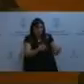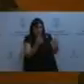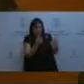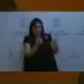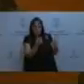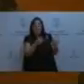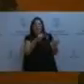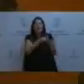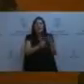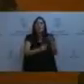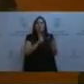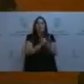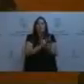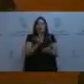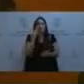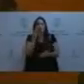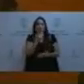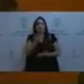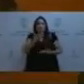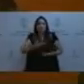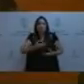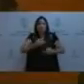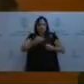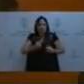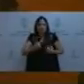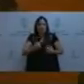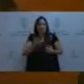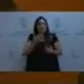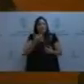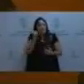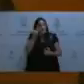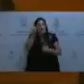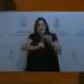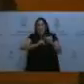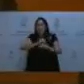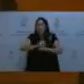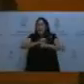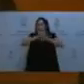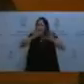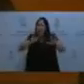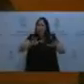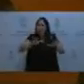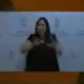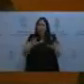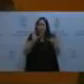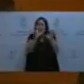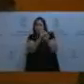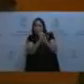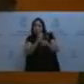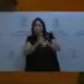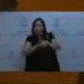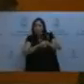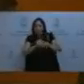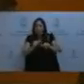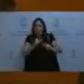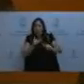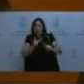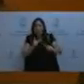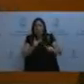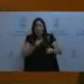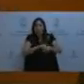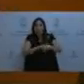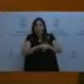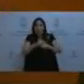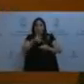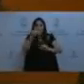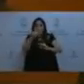y cumplir las iniciativas de manera clara, sin rodeos, ni divagaciones para ganar tiempo. El tiempo se agota. Por